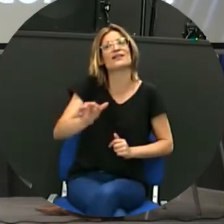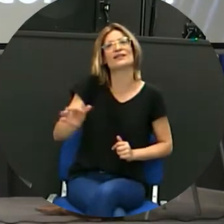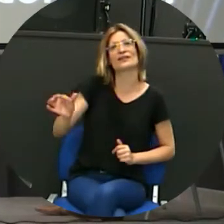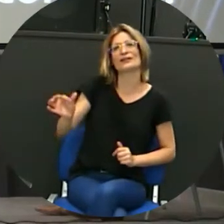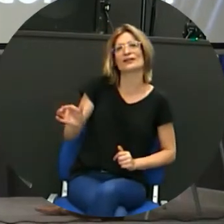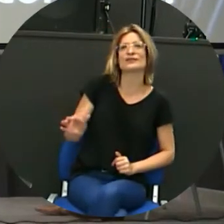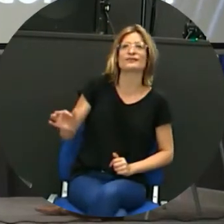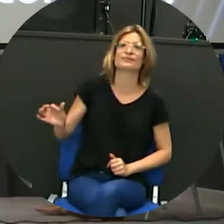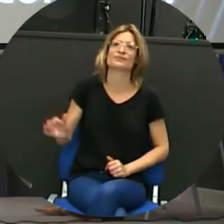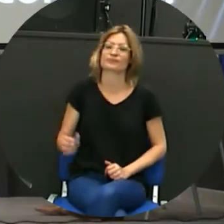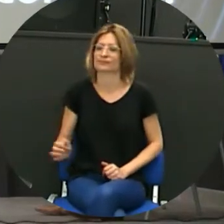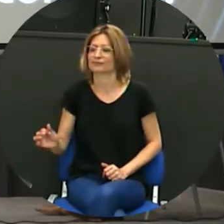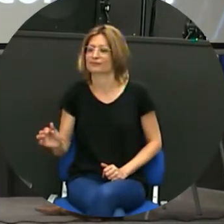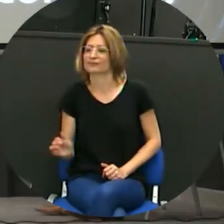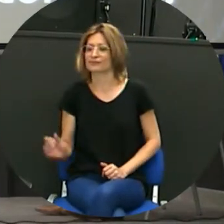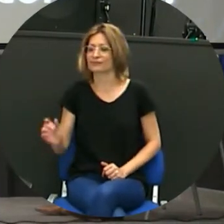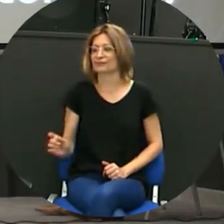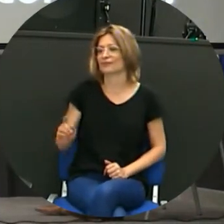corazón.